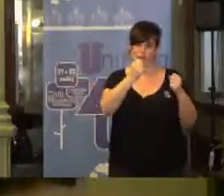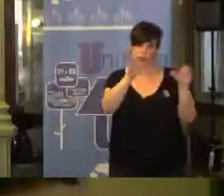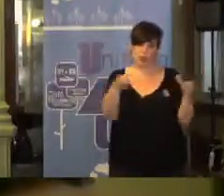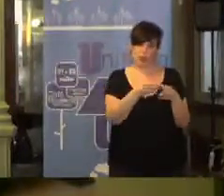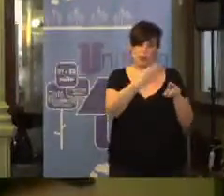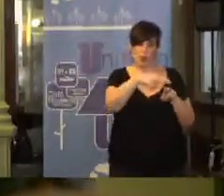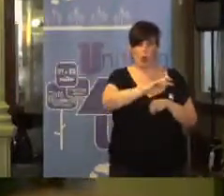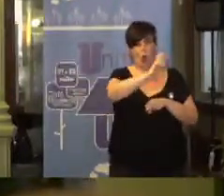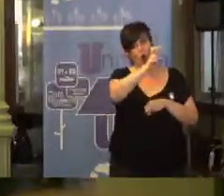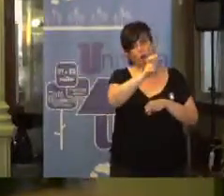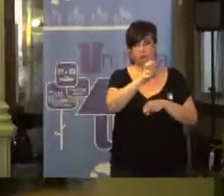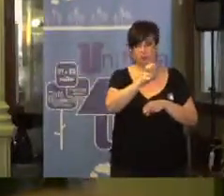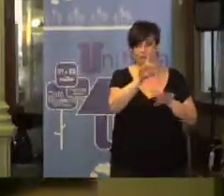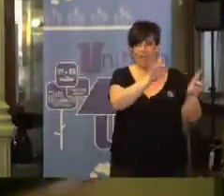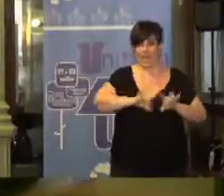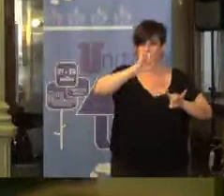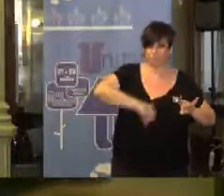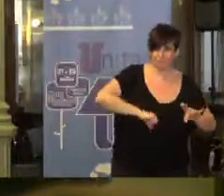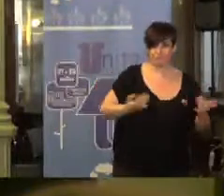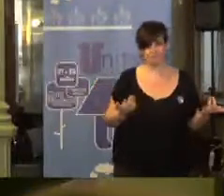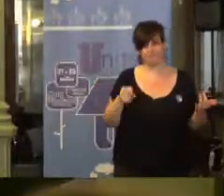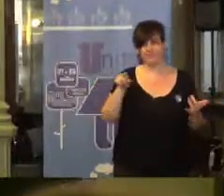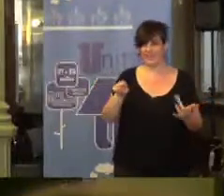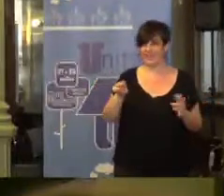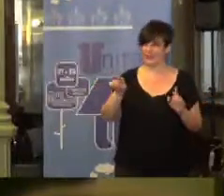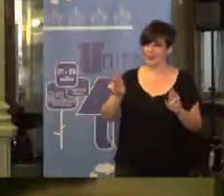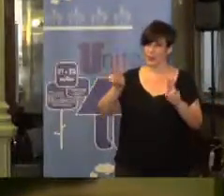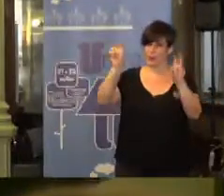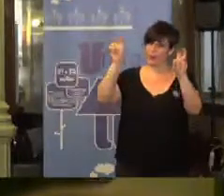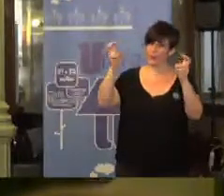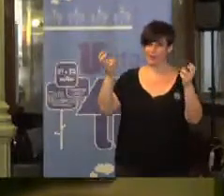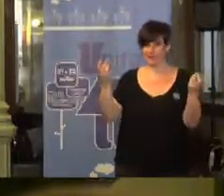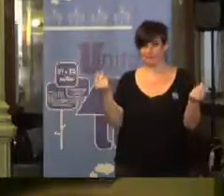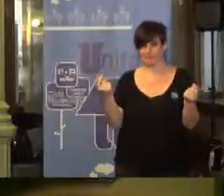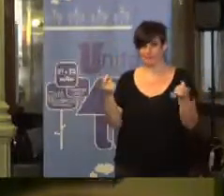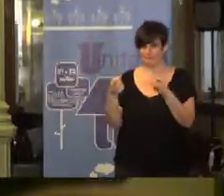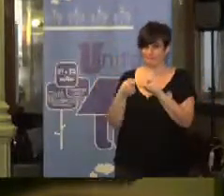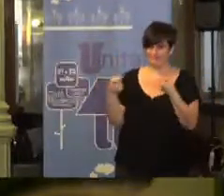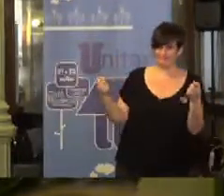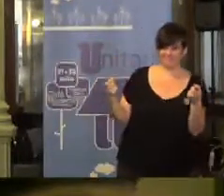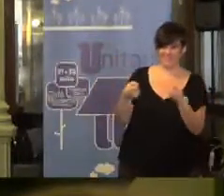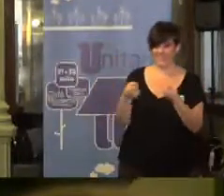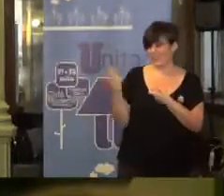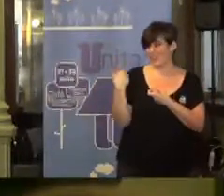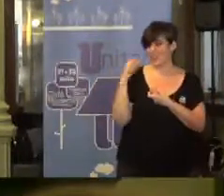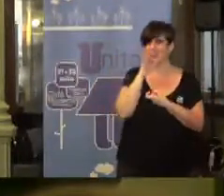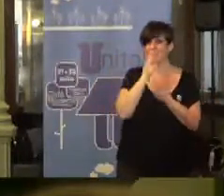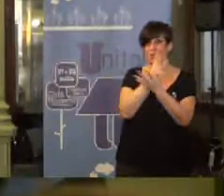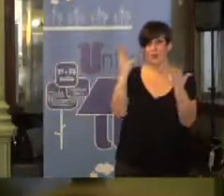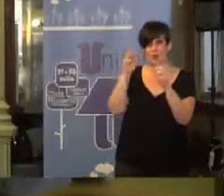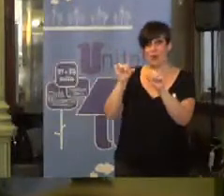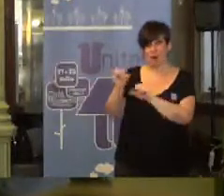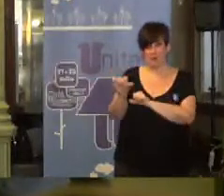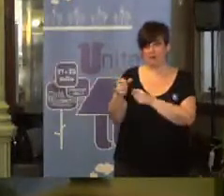Bueno, esa é unha cuestión pendiente desde as tensións federalistas do século XIX. Eu